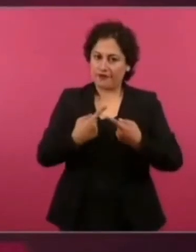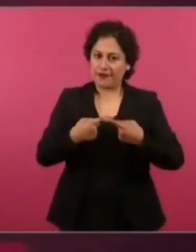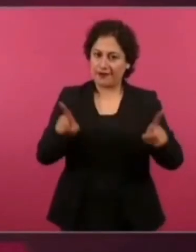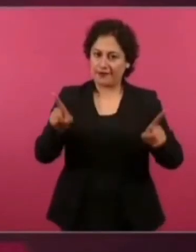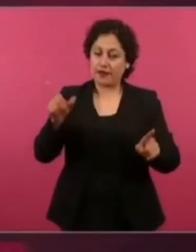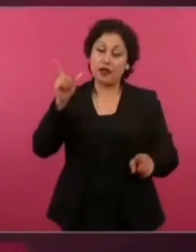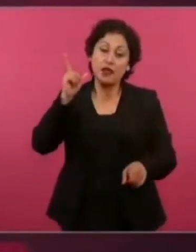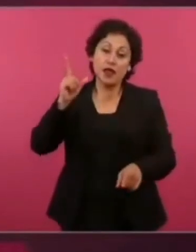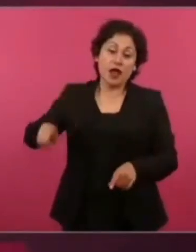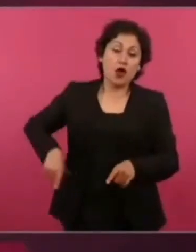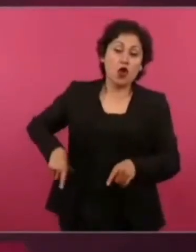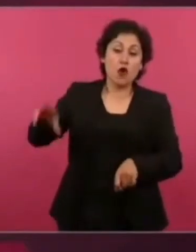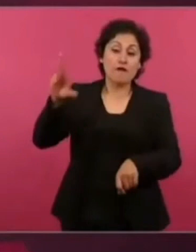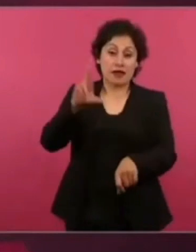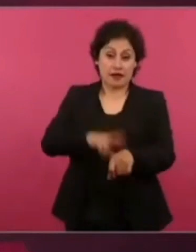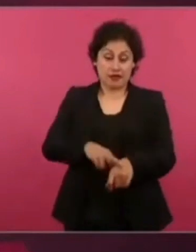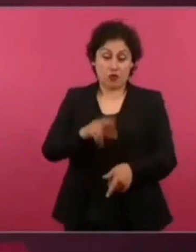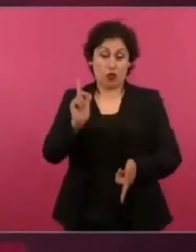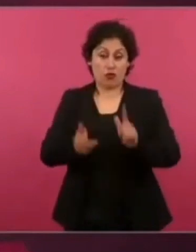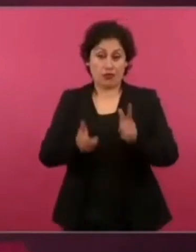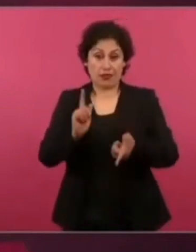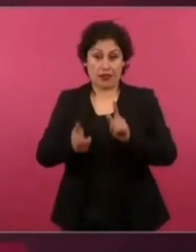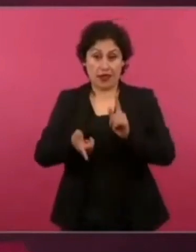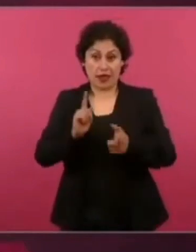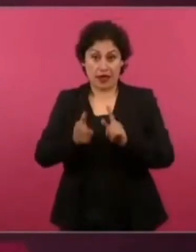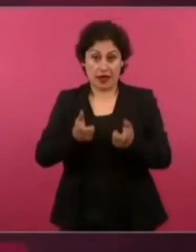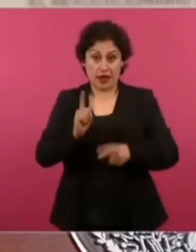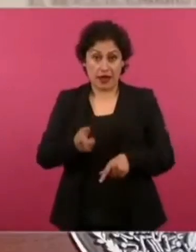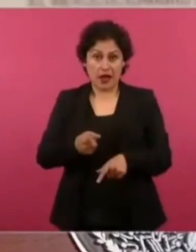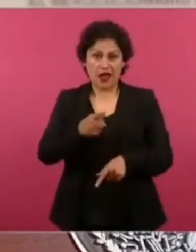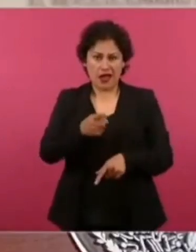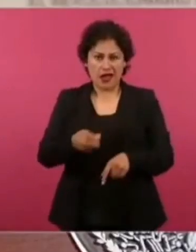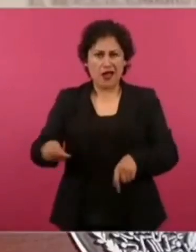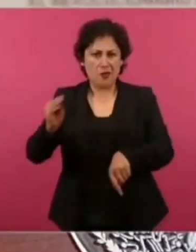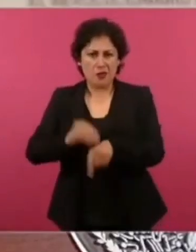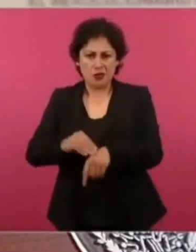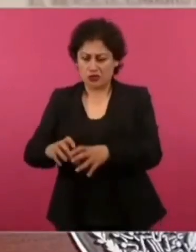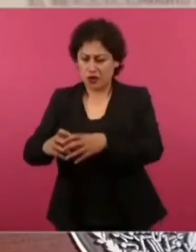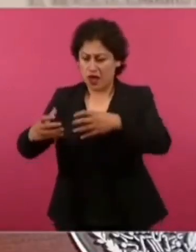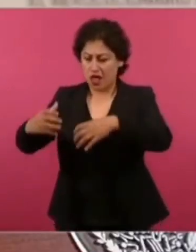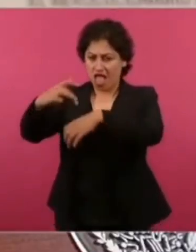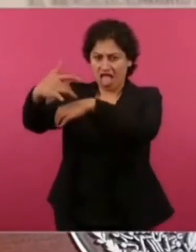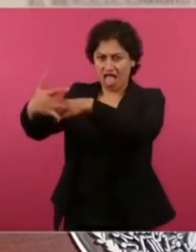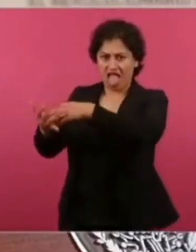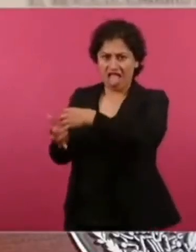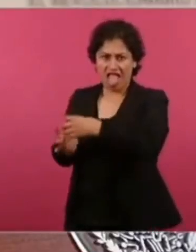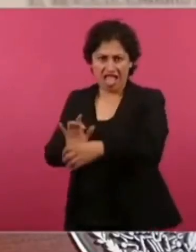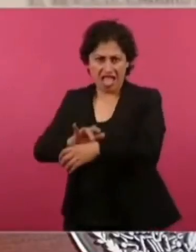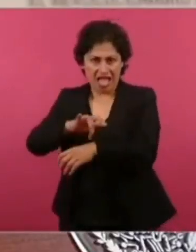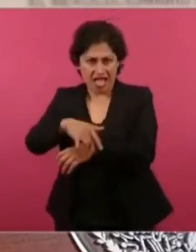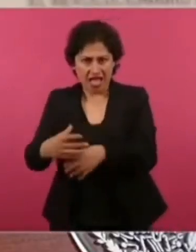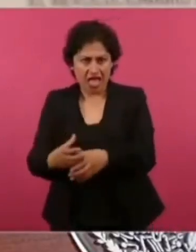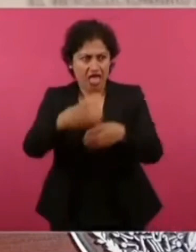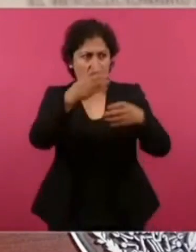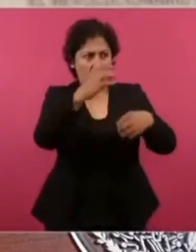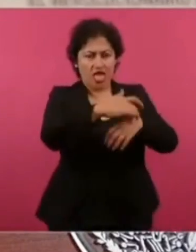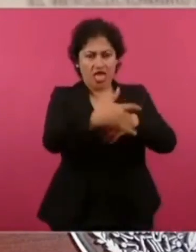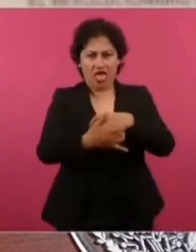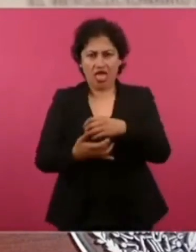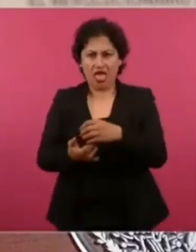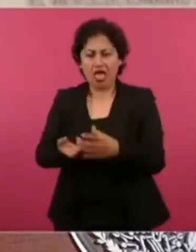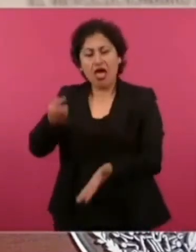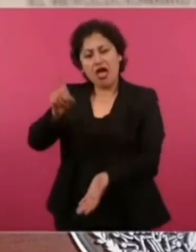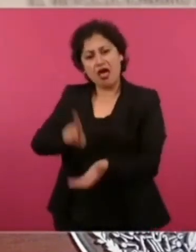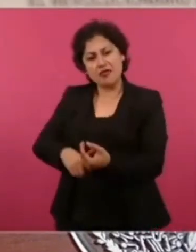que ha puesto boyas y alambres de púa en el río